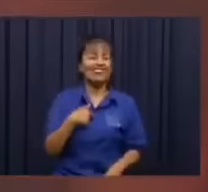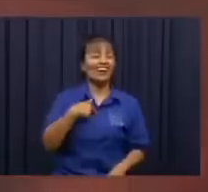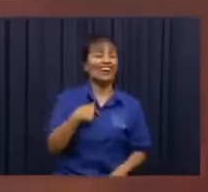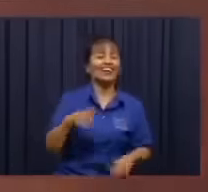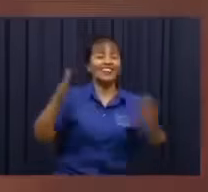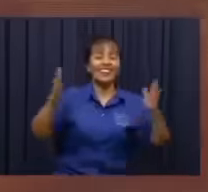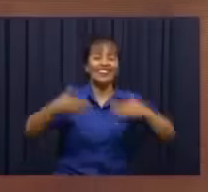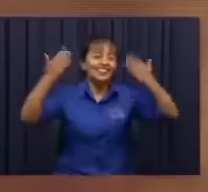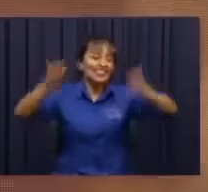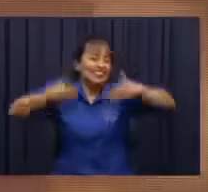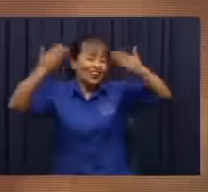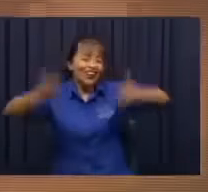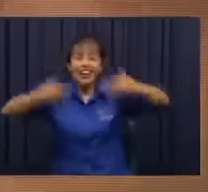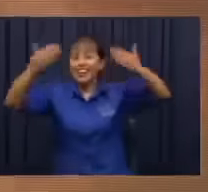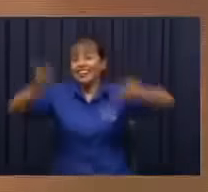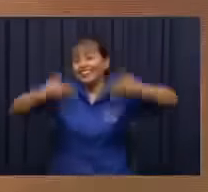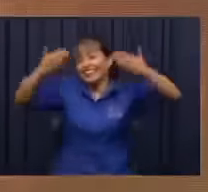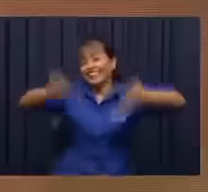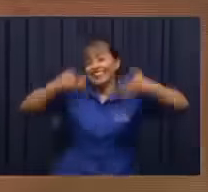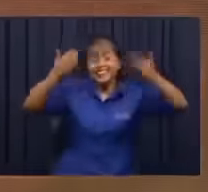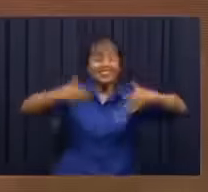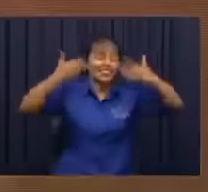Si yo